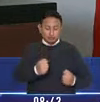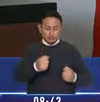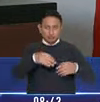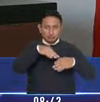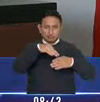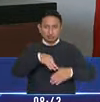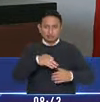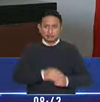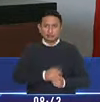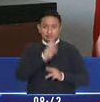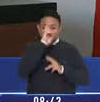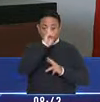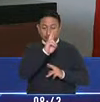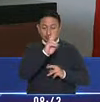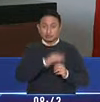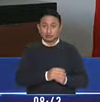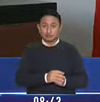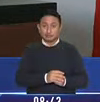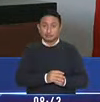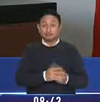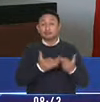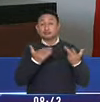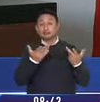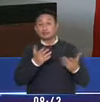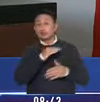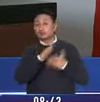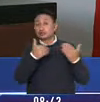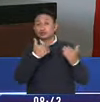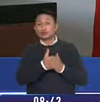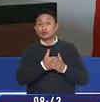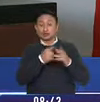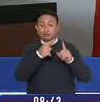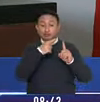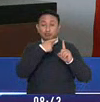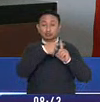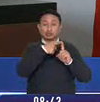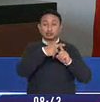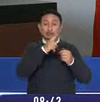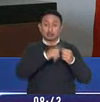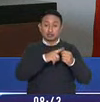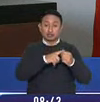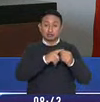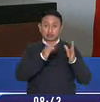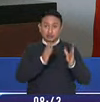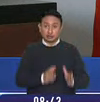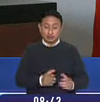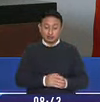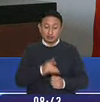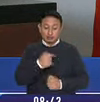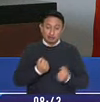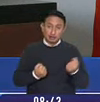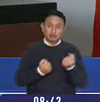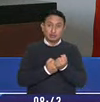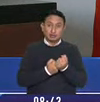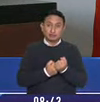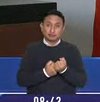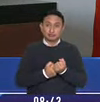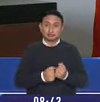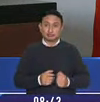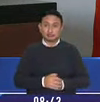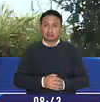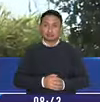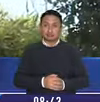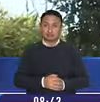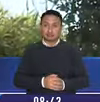firme, respetuosa. Y obviamente todo lo que sea positivo para Quito y los quiteños será apoyado, venga de donde